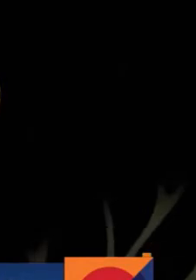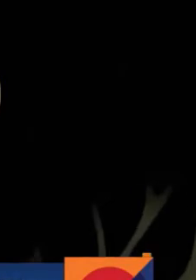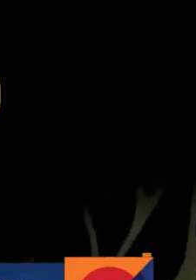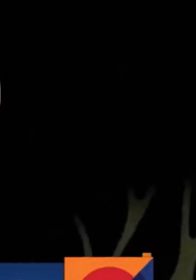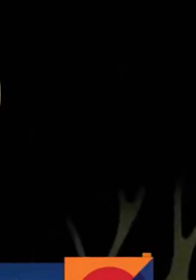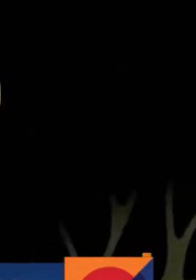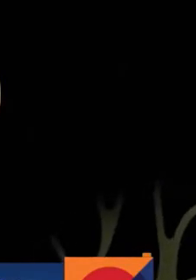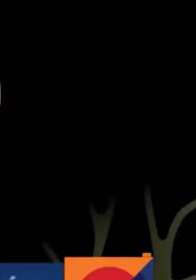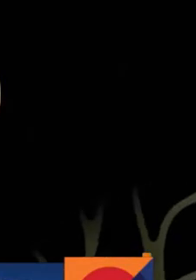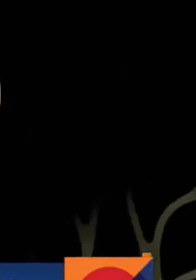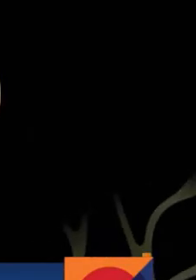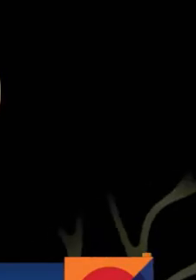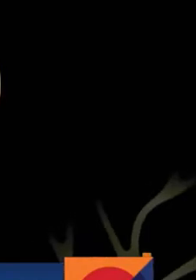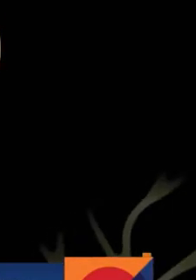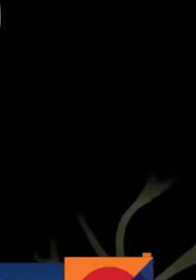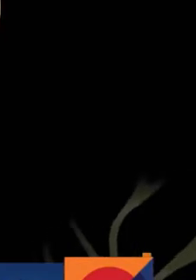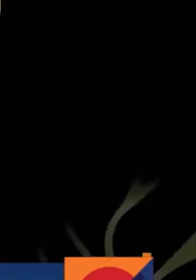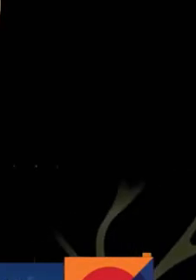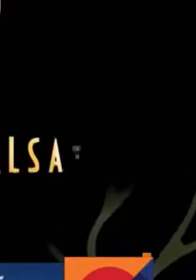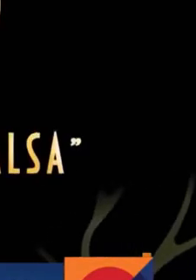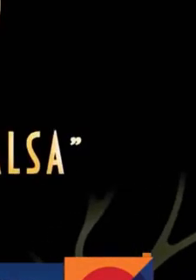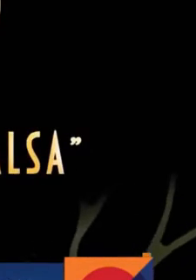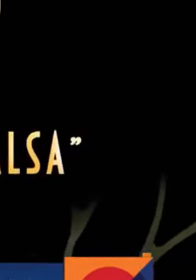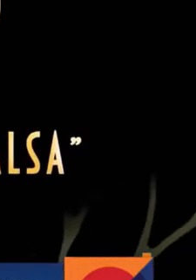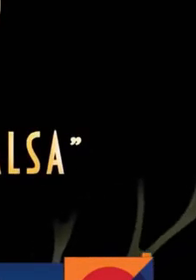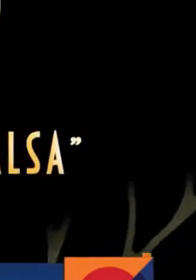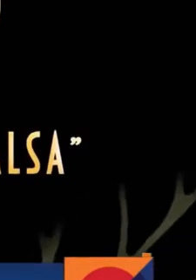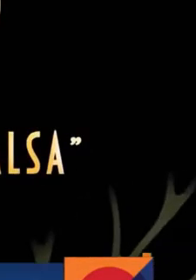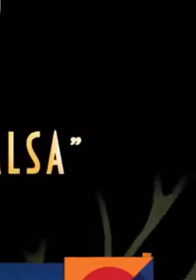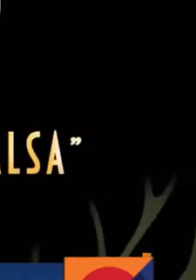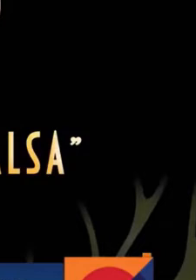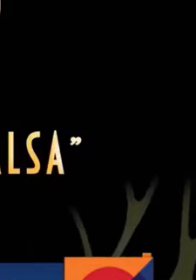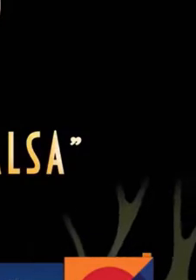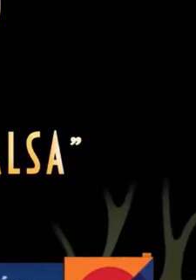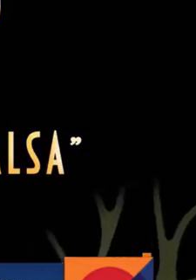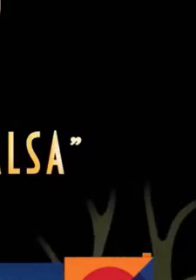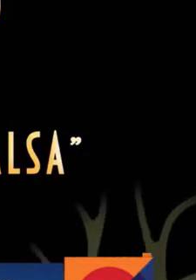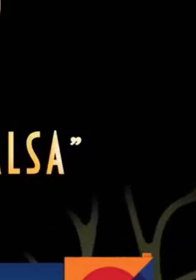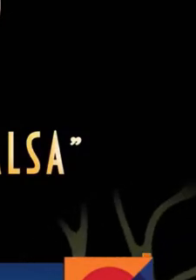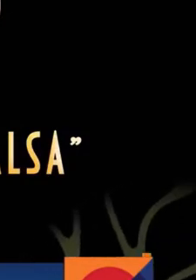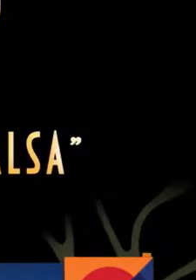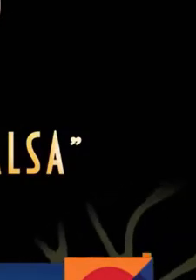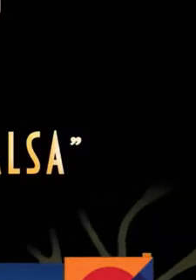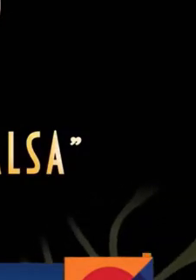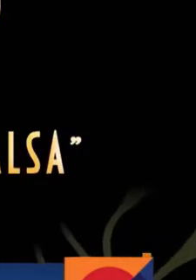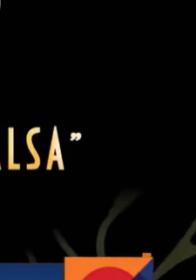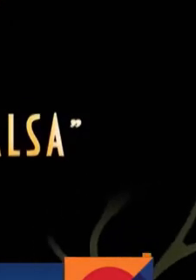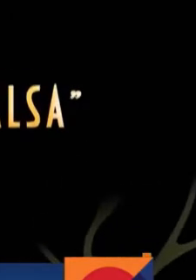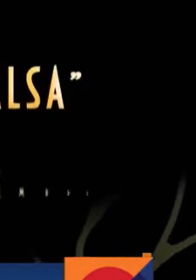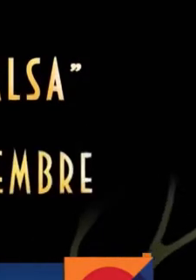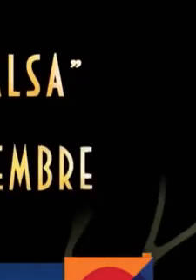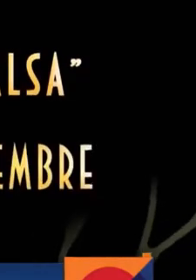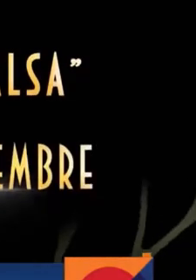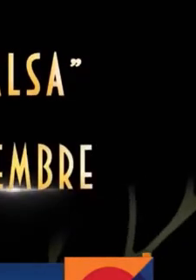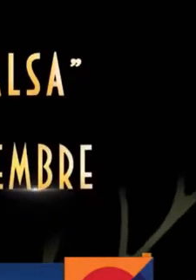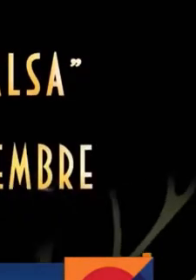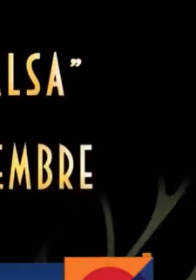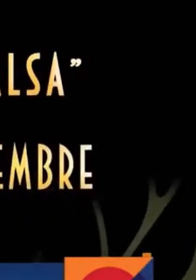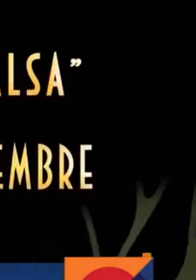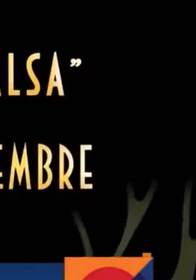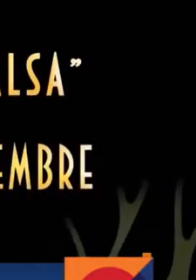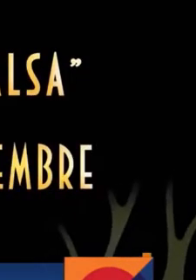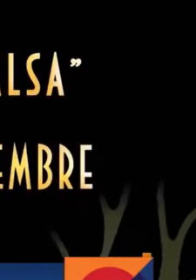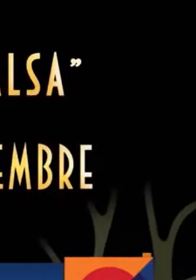laberinto, artista invitado, Oscar de León, el faraón de la salsa.